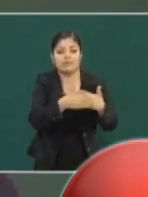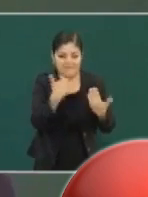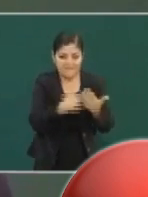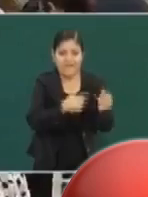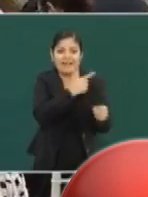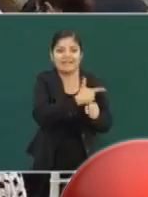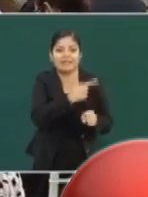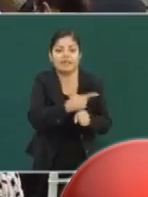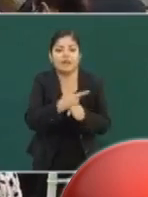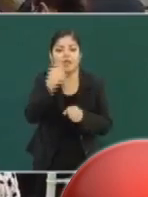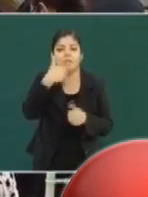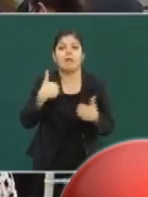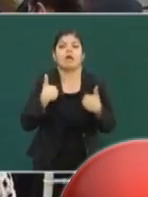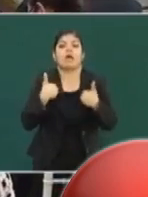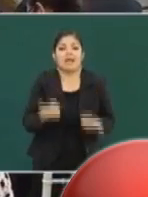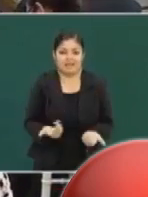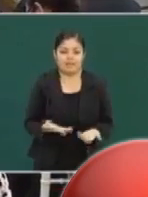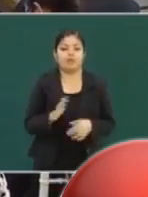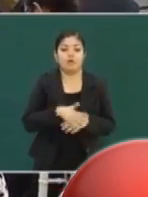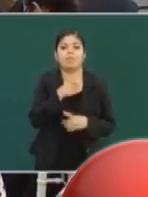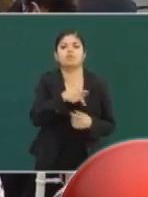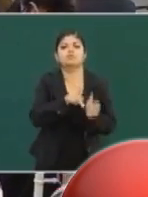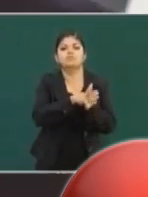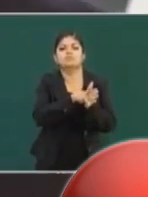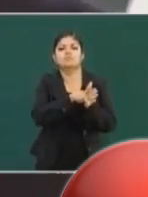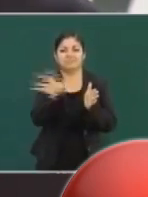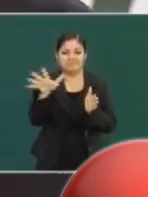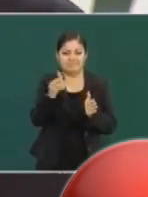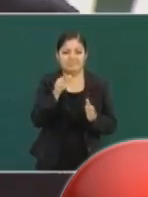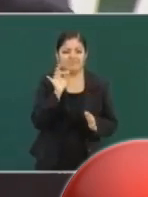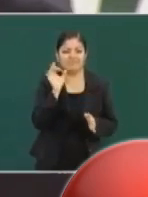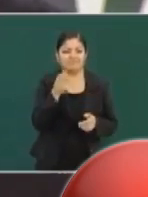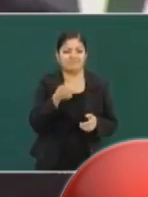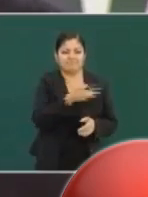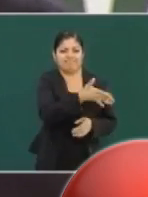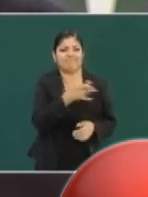¿de dónde viene lo de la prensa fifí? De ahí.